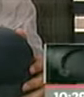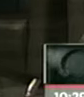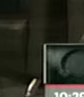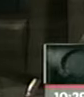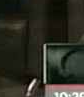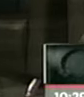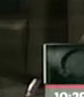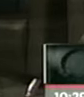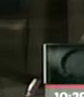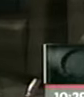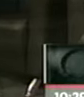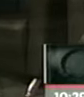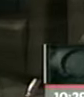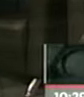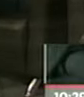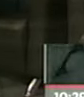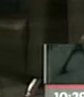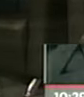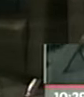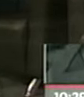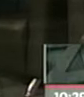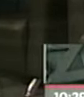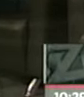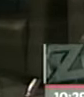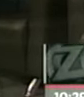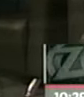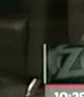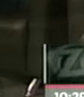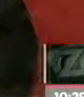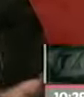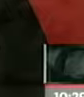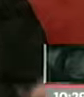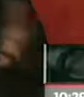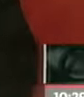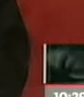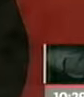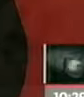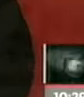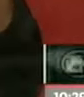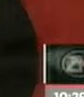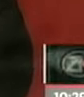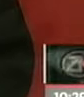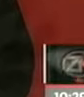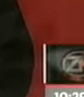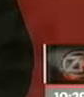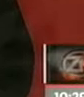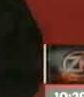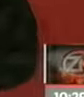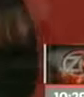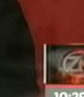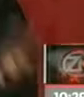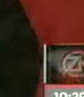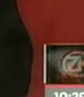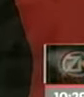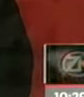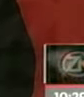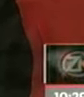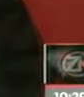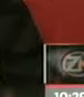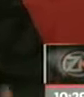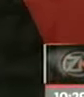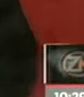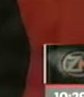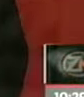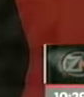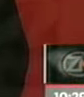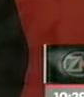material, hoy hay... Aparte, hoy fue el estreno de los Avengers. Ajá. Andan también mucha gente rabiosa. Yo lo único que les puedo decir, chamo, no es por leer la película,